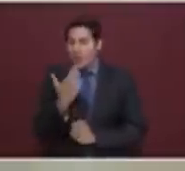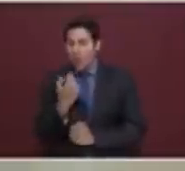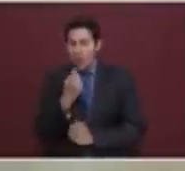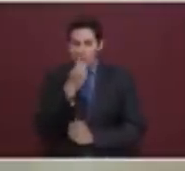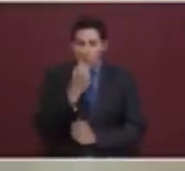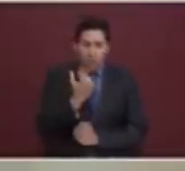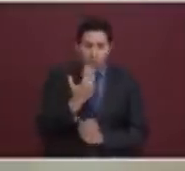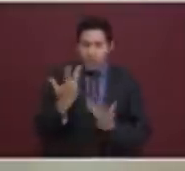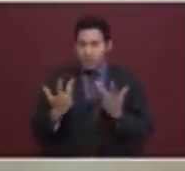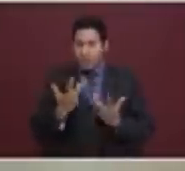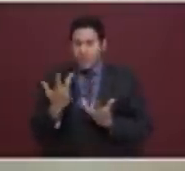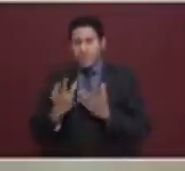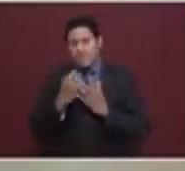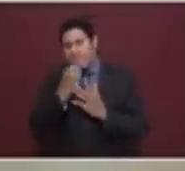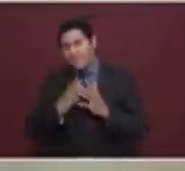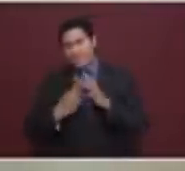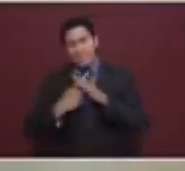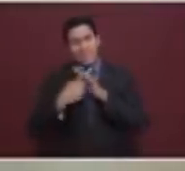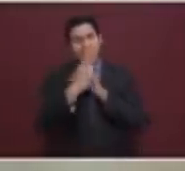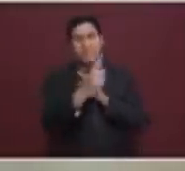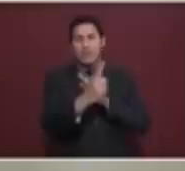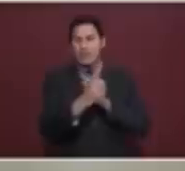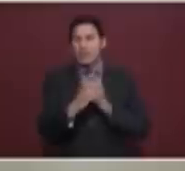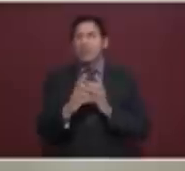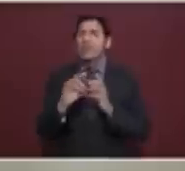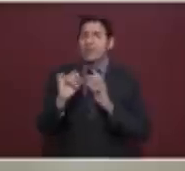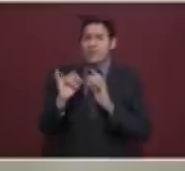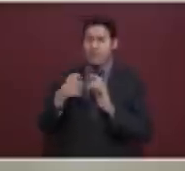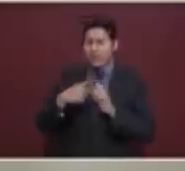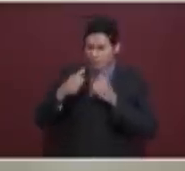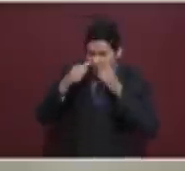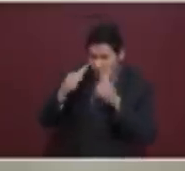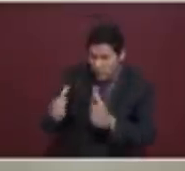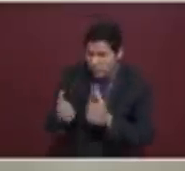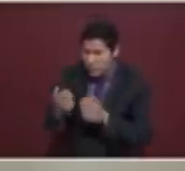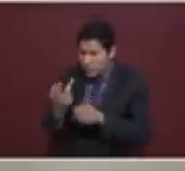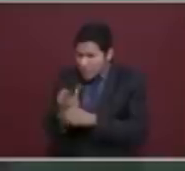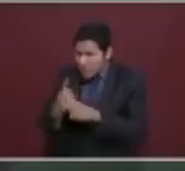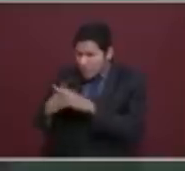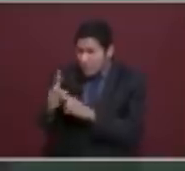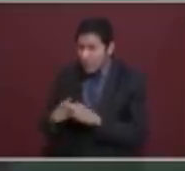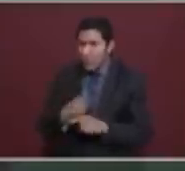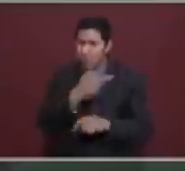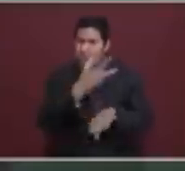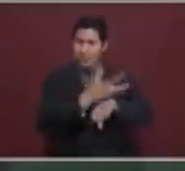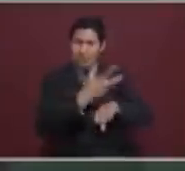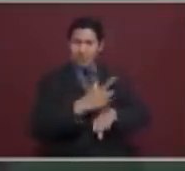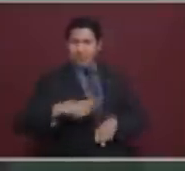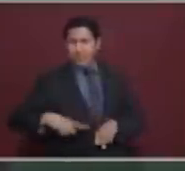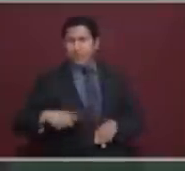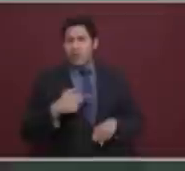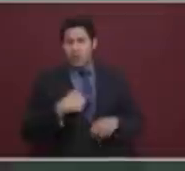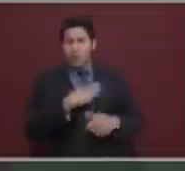forma llevamos muy buena relación con el gobierno de eeuu